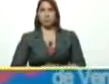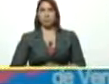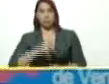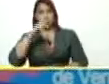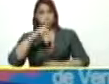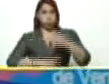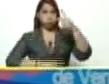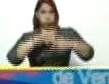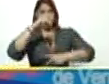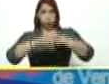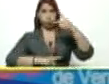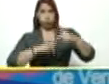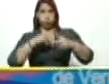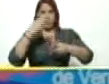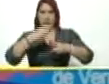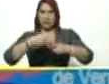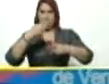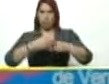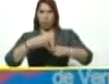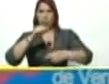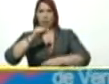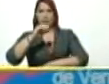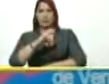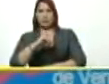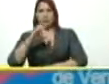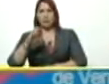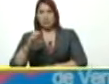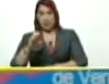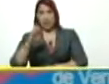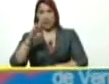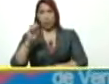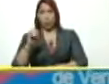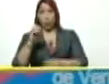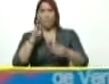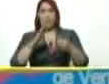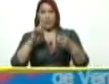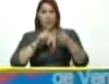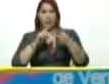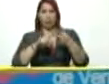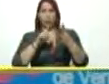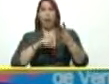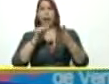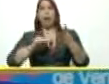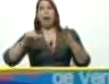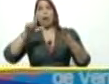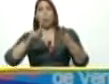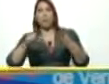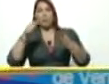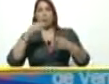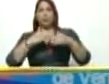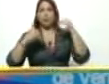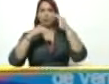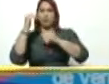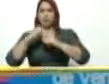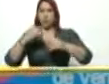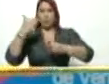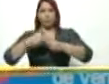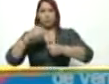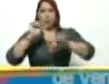Producir hierro, acero, briquetas, aluminio, cemento, petroquímica,